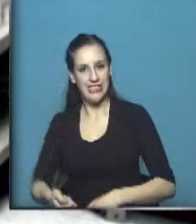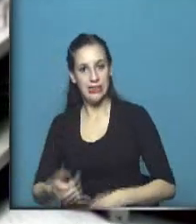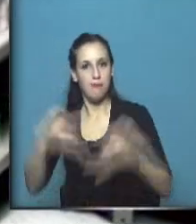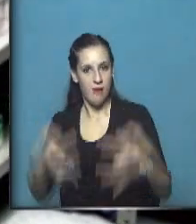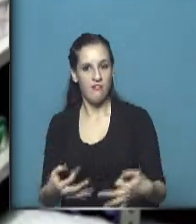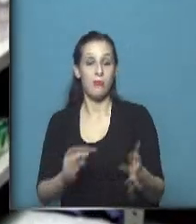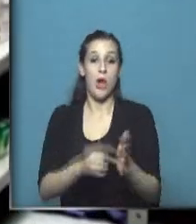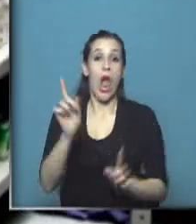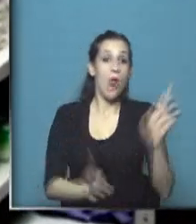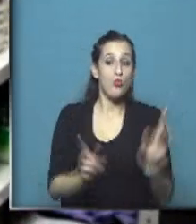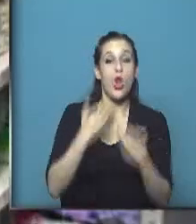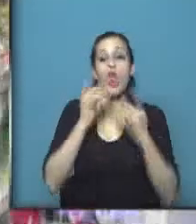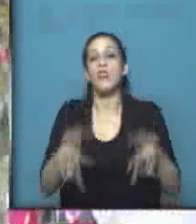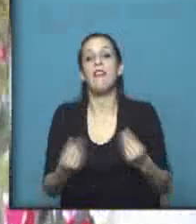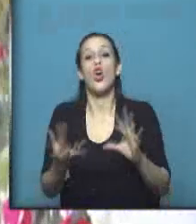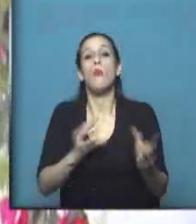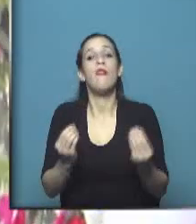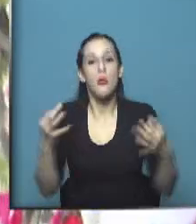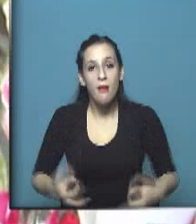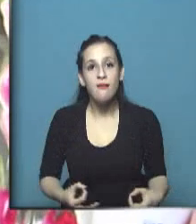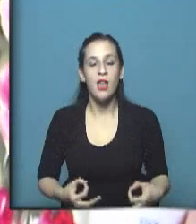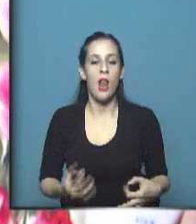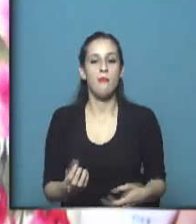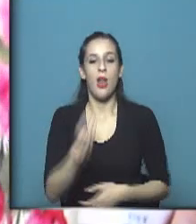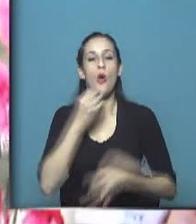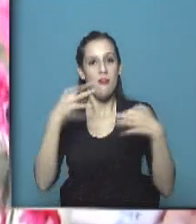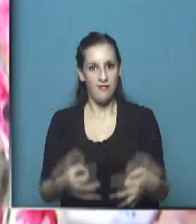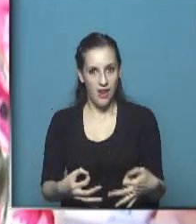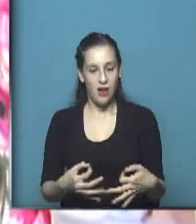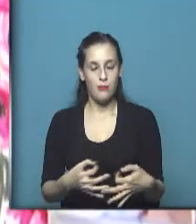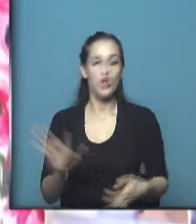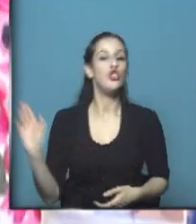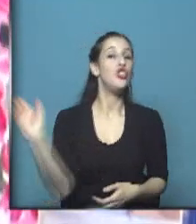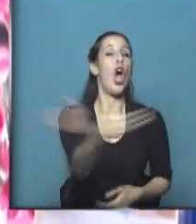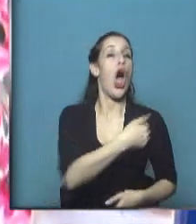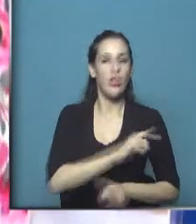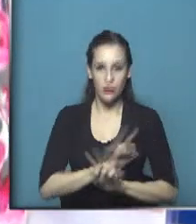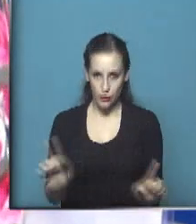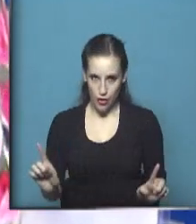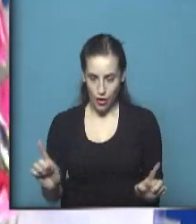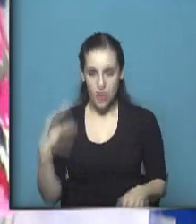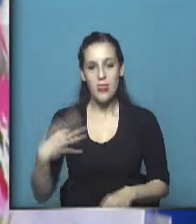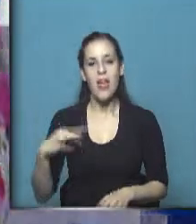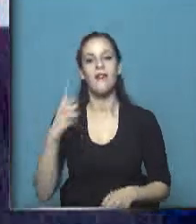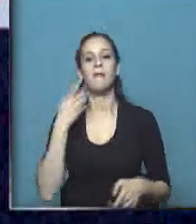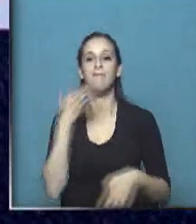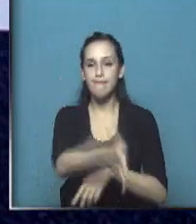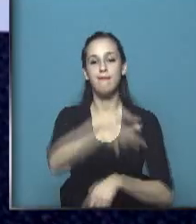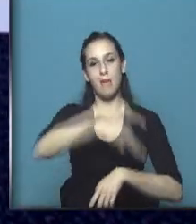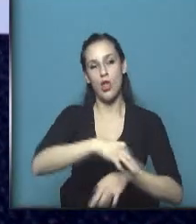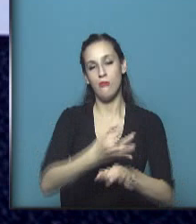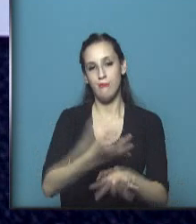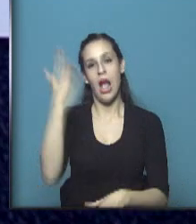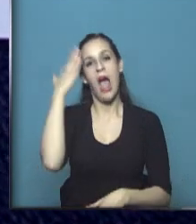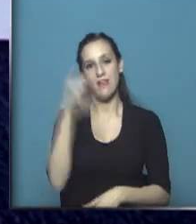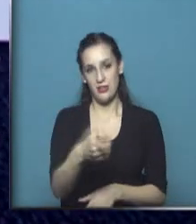déficits vitamínicos y se beneficiarían de complementar su dieta, pero no todos, ¿sí? Eso lo hay que chequearlo con el nutricionista, con el médico